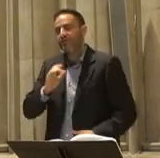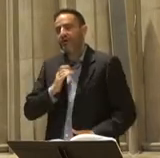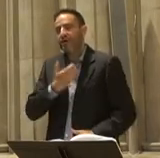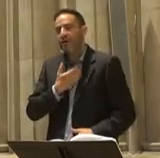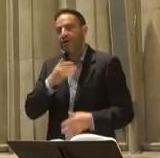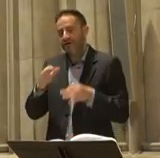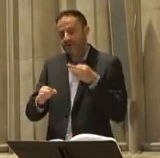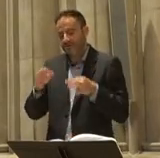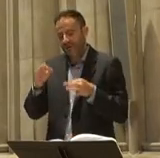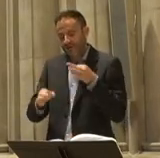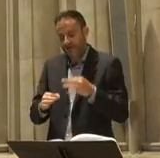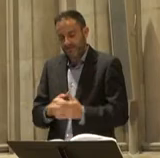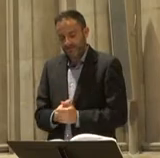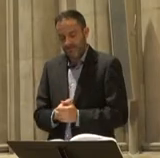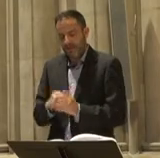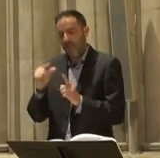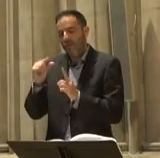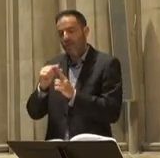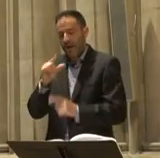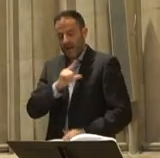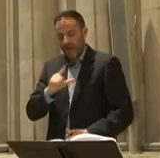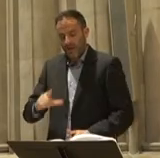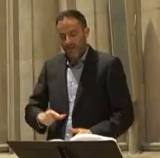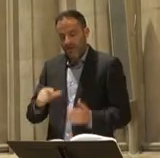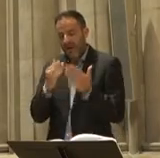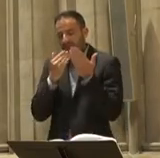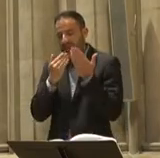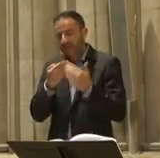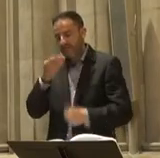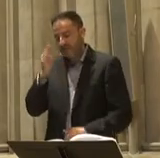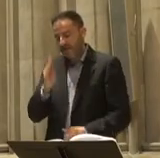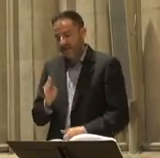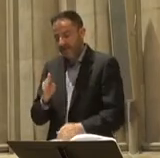justification. The word of the Lord.